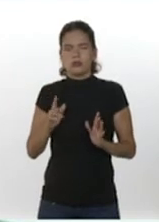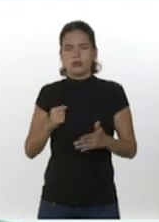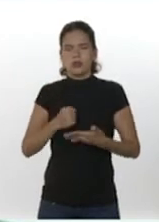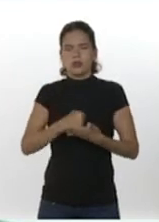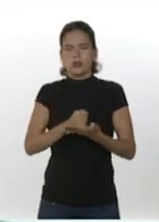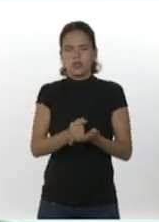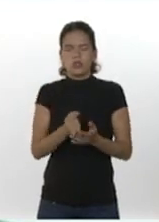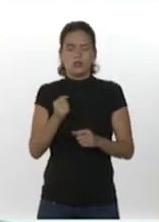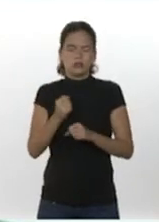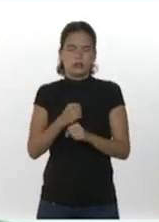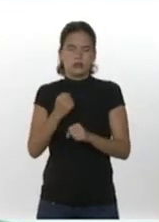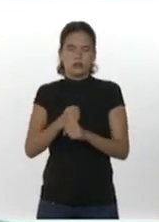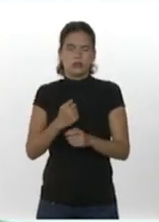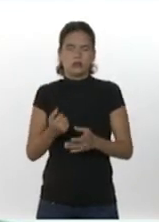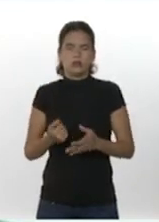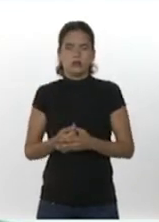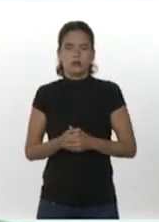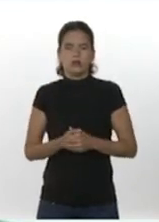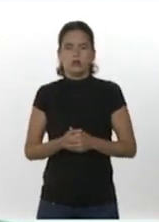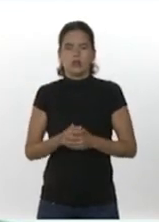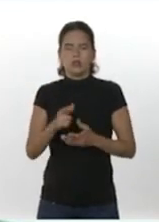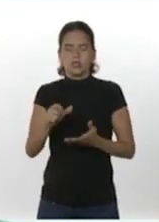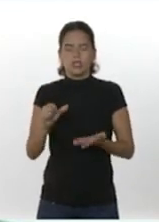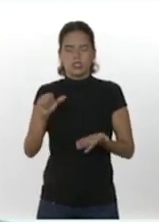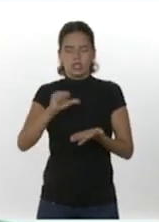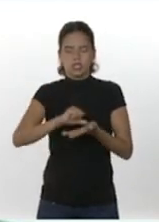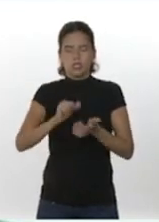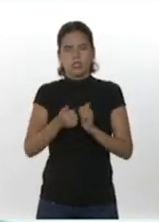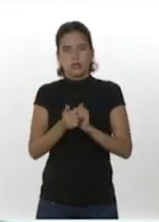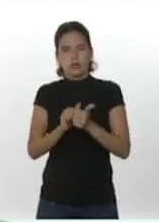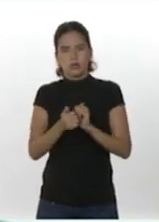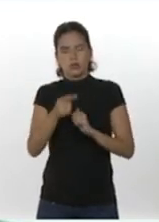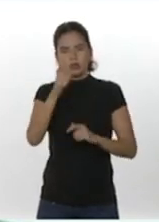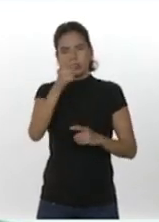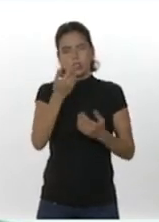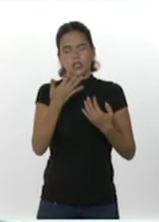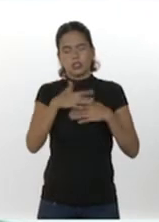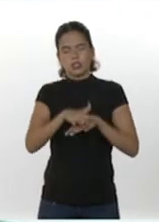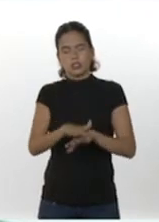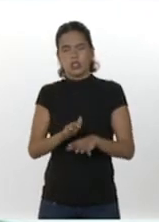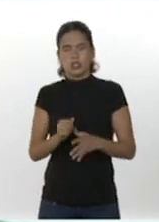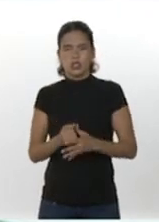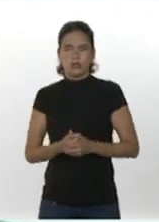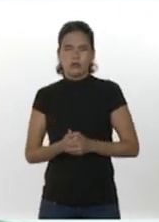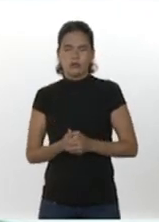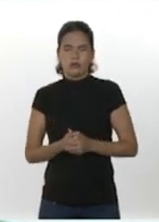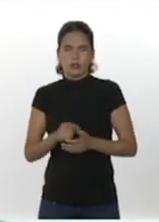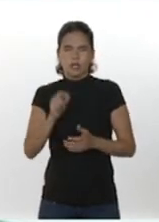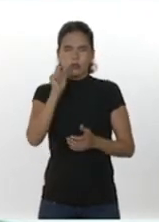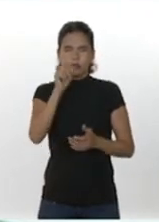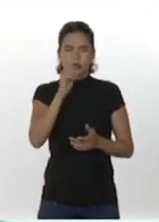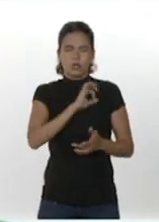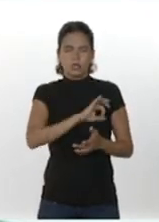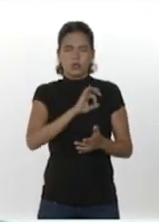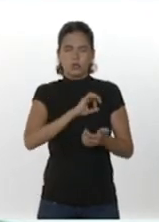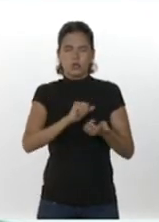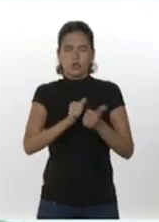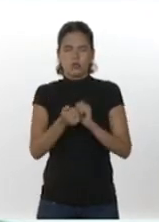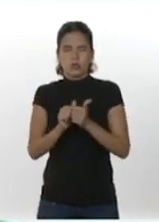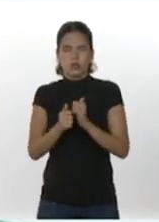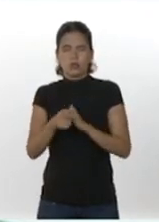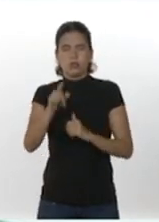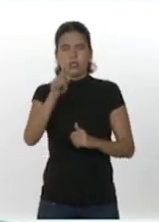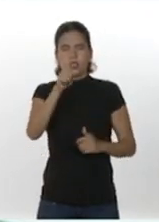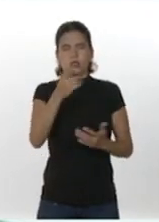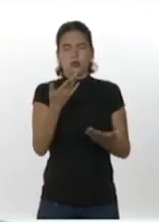un empleado de ese centro deportivo donde él está incorporado, donde está integrado desde el punto de vista sociodeportivo. Y eso